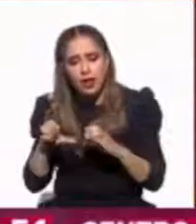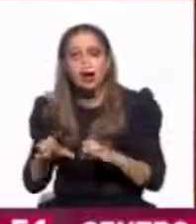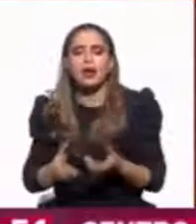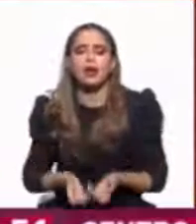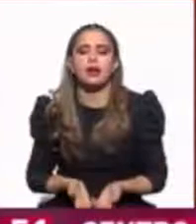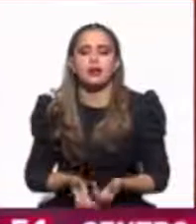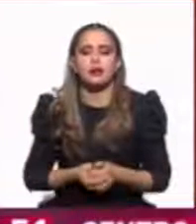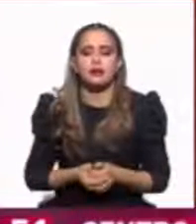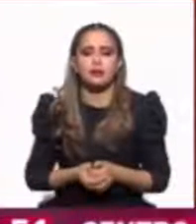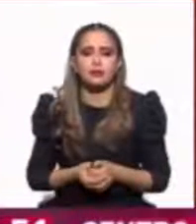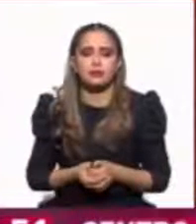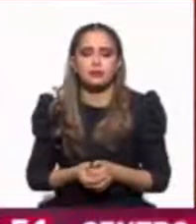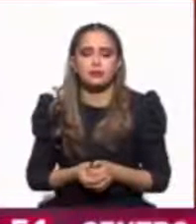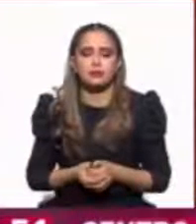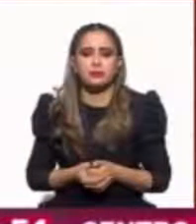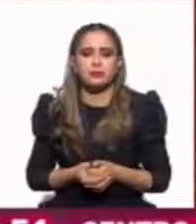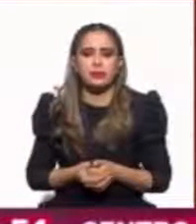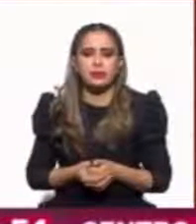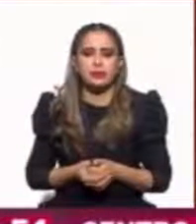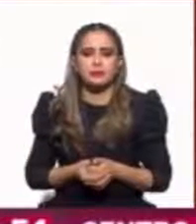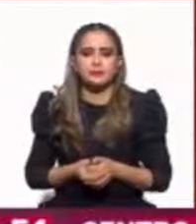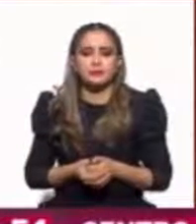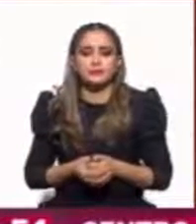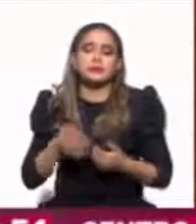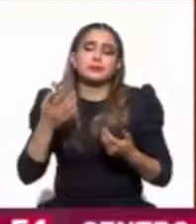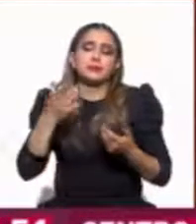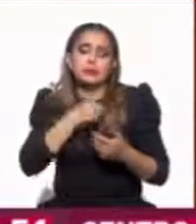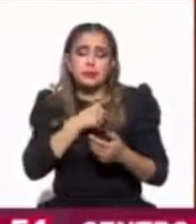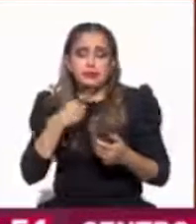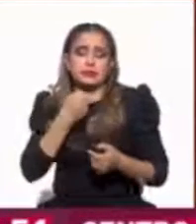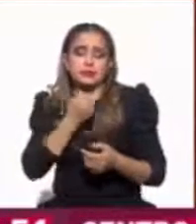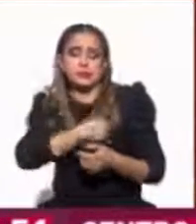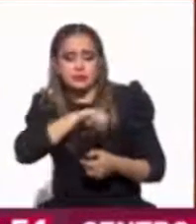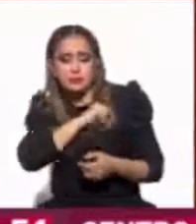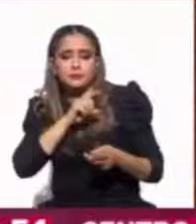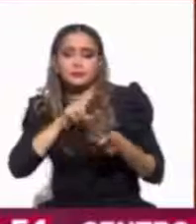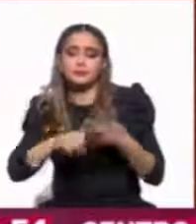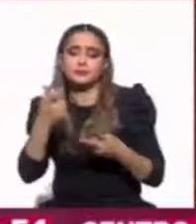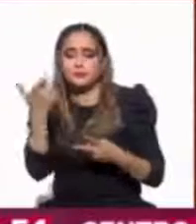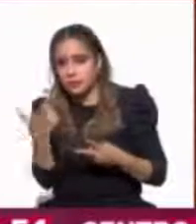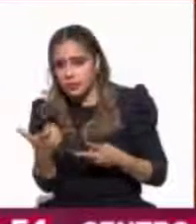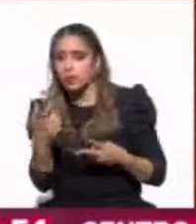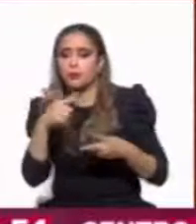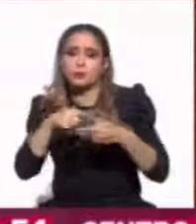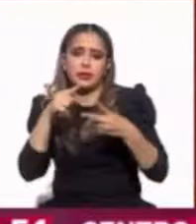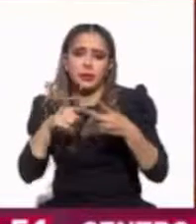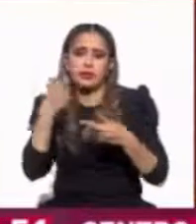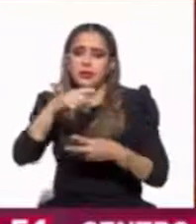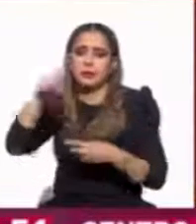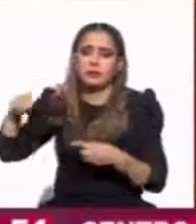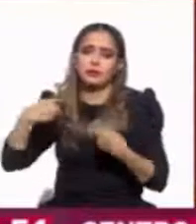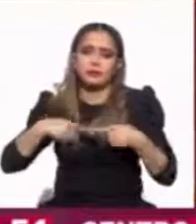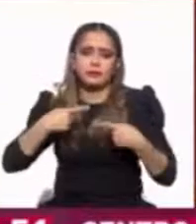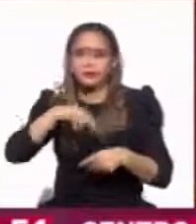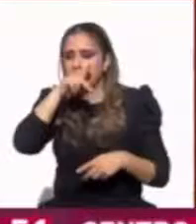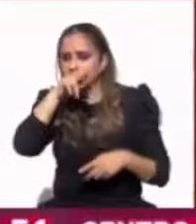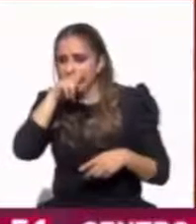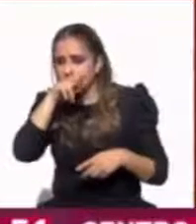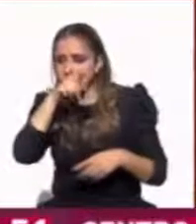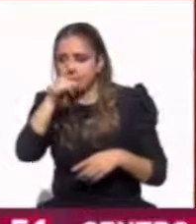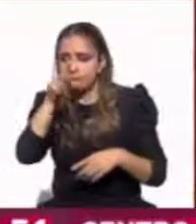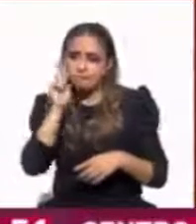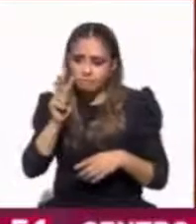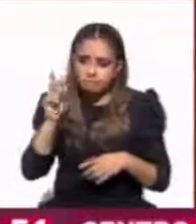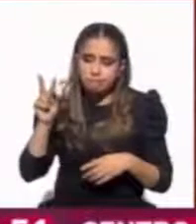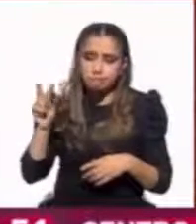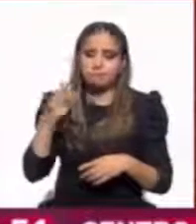por un tema personal, por un tema de salud, a un tema de economía. Y creo que eso se ve reflejado en la